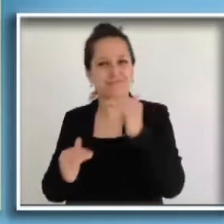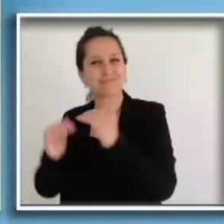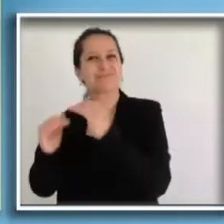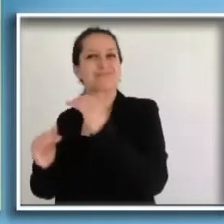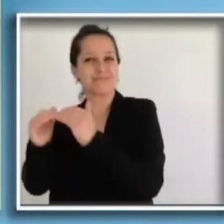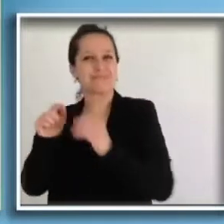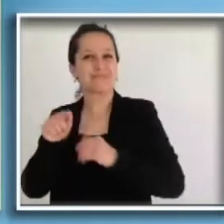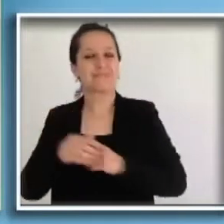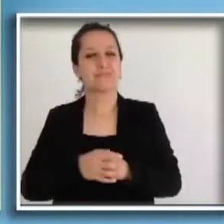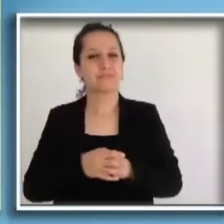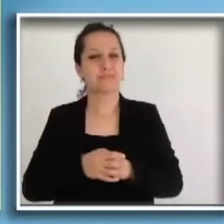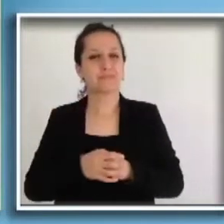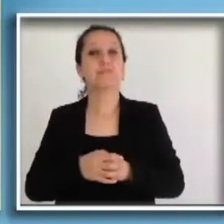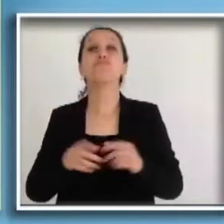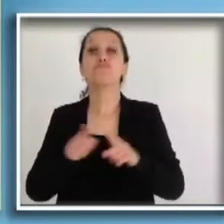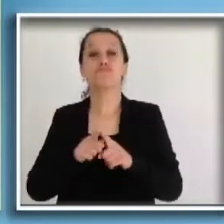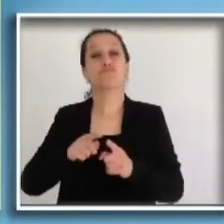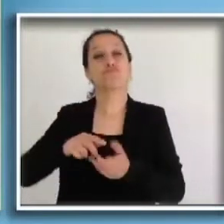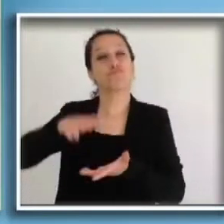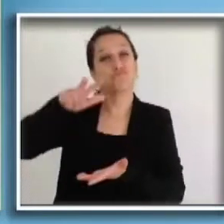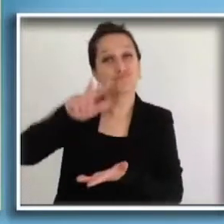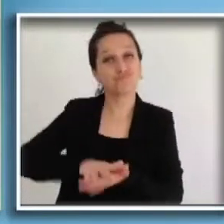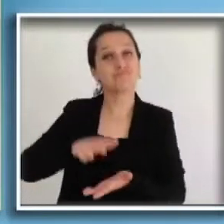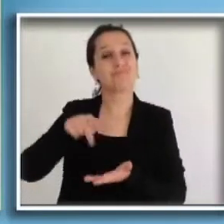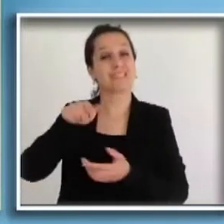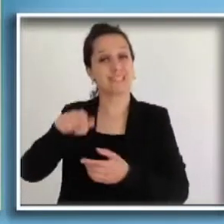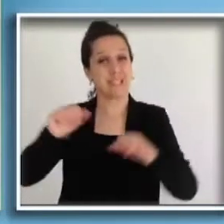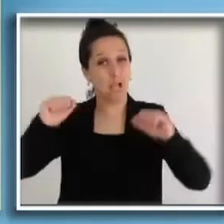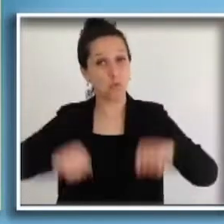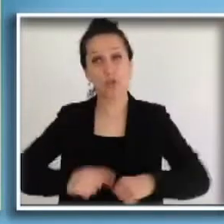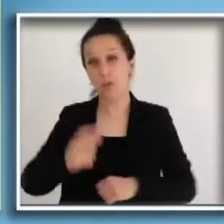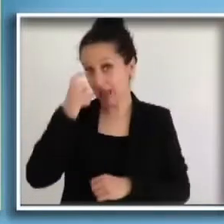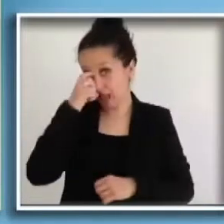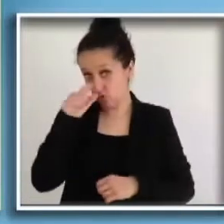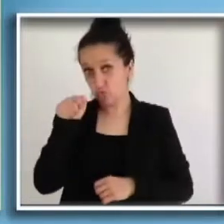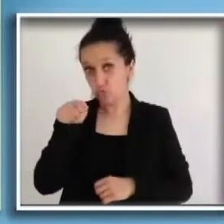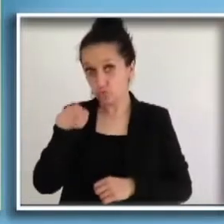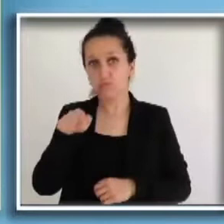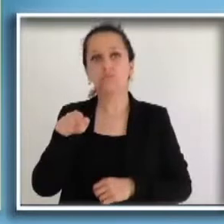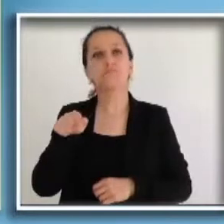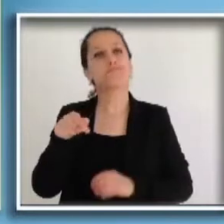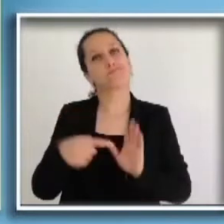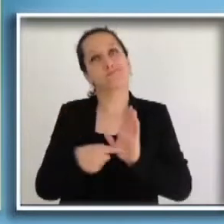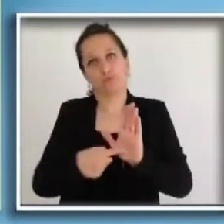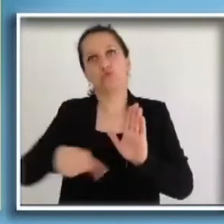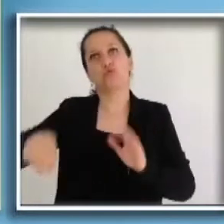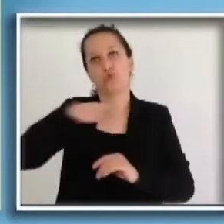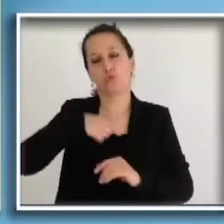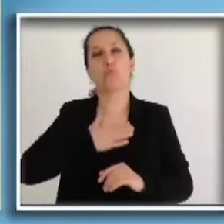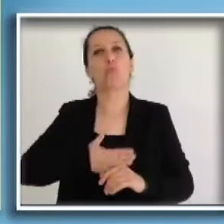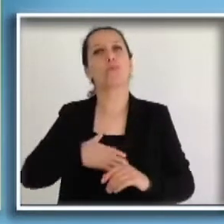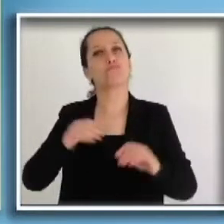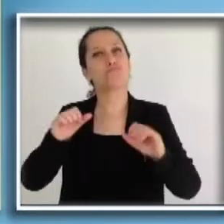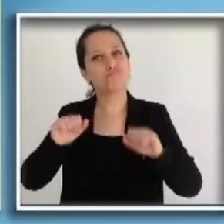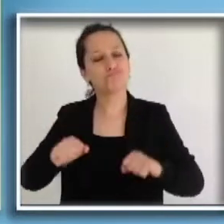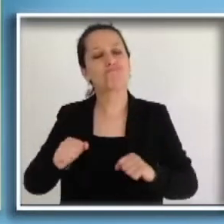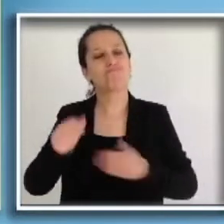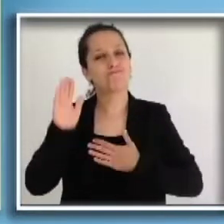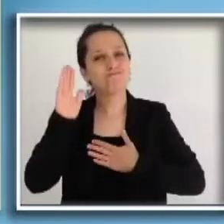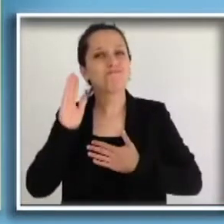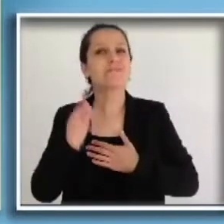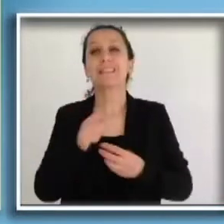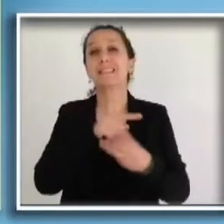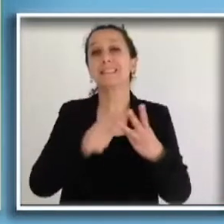adhesión y ratificación del acuerdo de escazú demuestra nuestro compromiso con el combate a la triple crisis la crisis